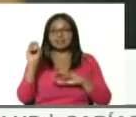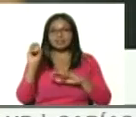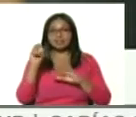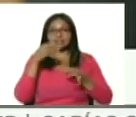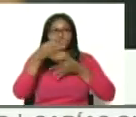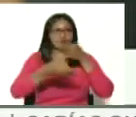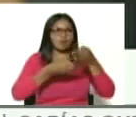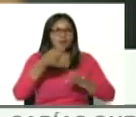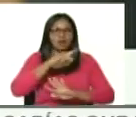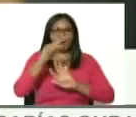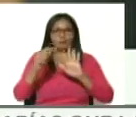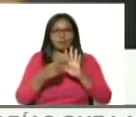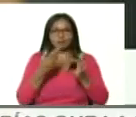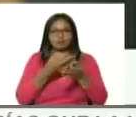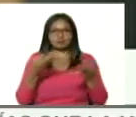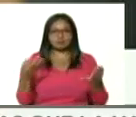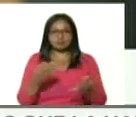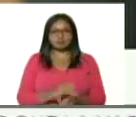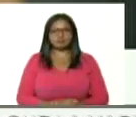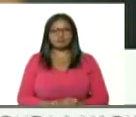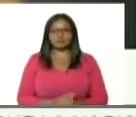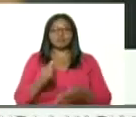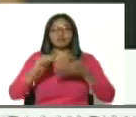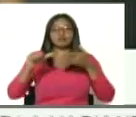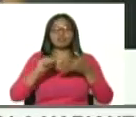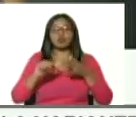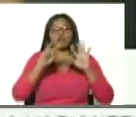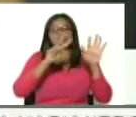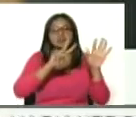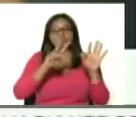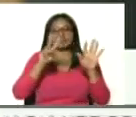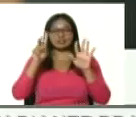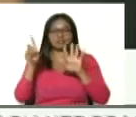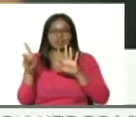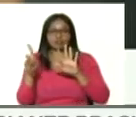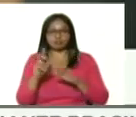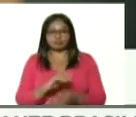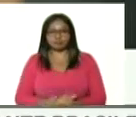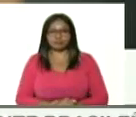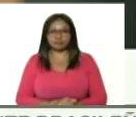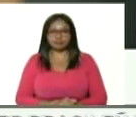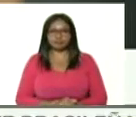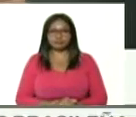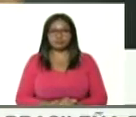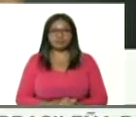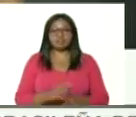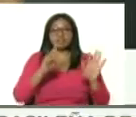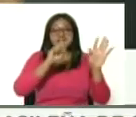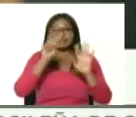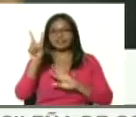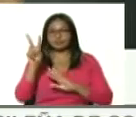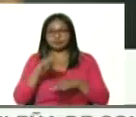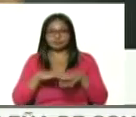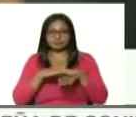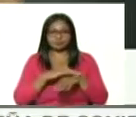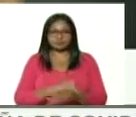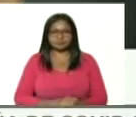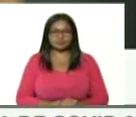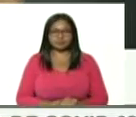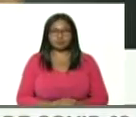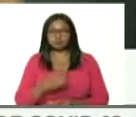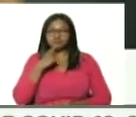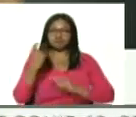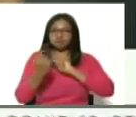define perfectamente. Pero hay un artículo que es el 62, que es muy importante. Ahí definimos, presidente, dimos el